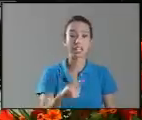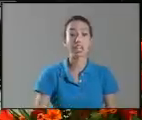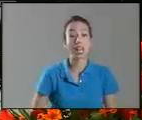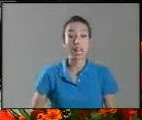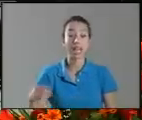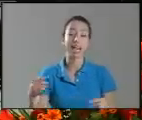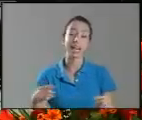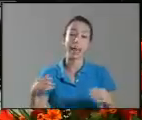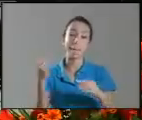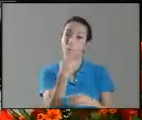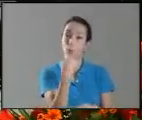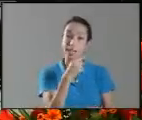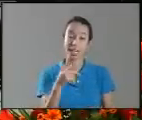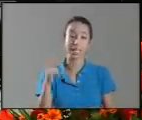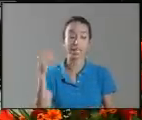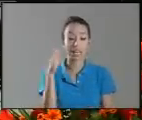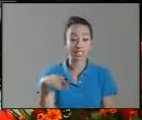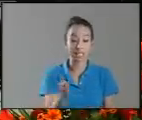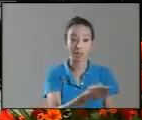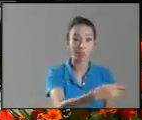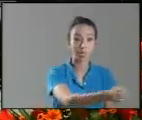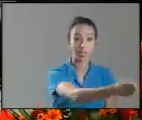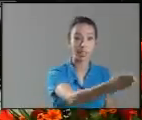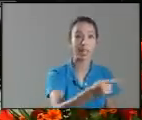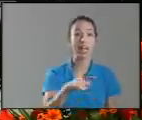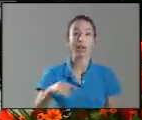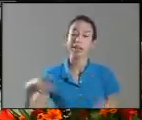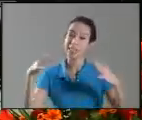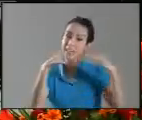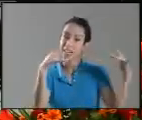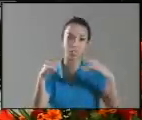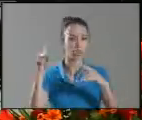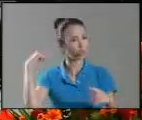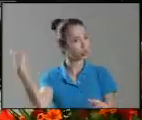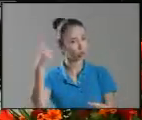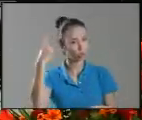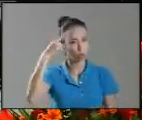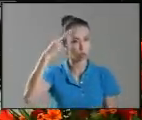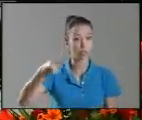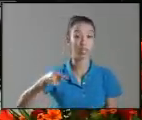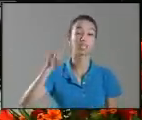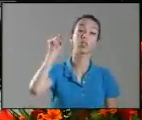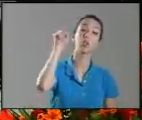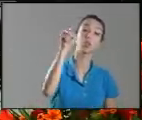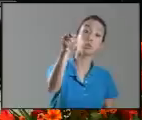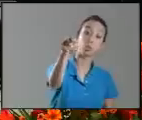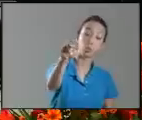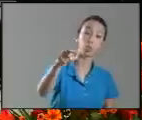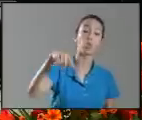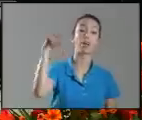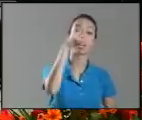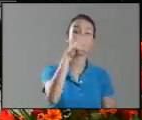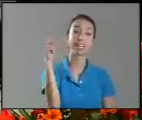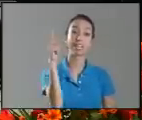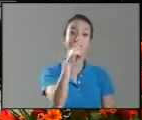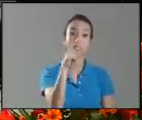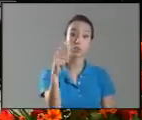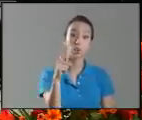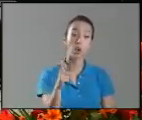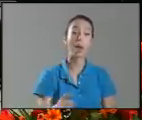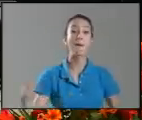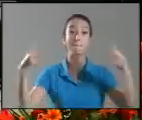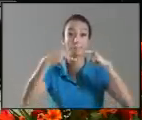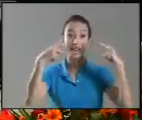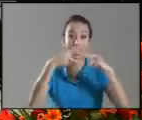diablo, le dice a la mujer, va a haber guerra entre la serpiente y tú todos los días. Y entonces después le dice,